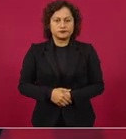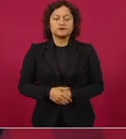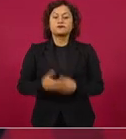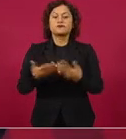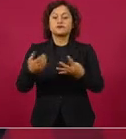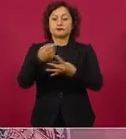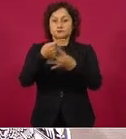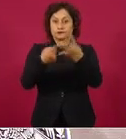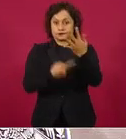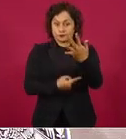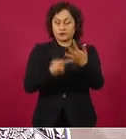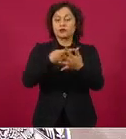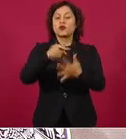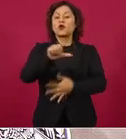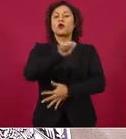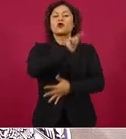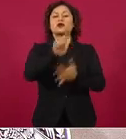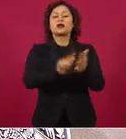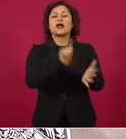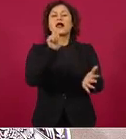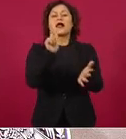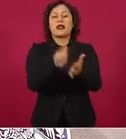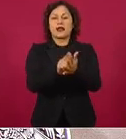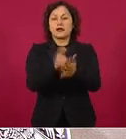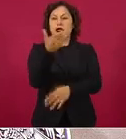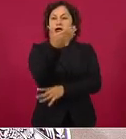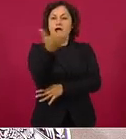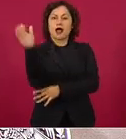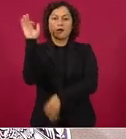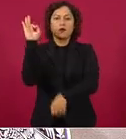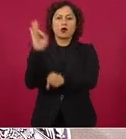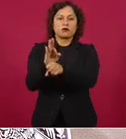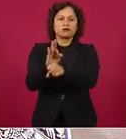La privatización del ejido.